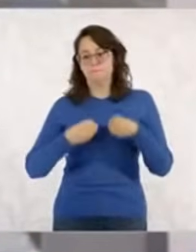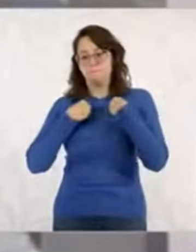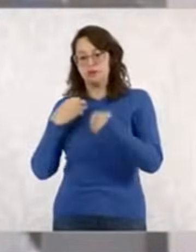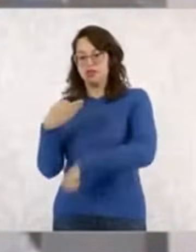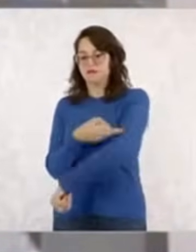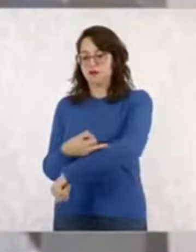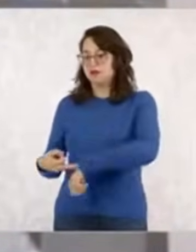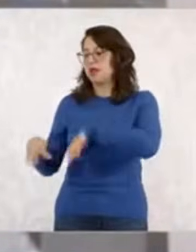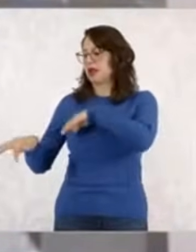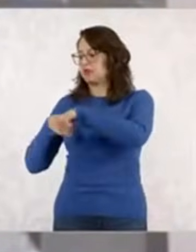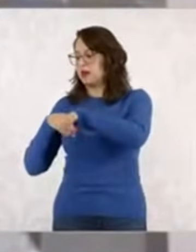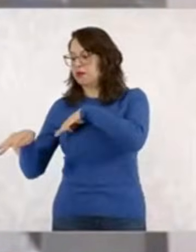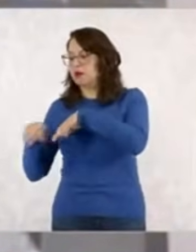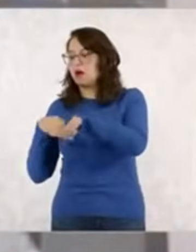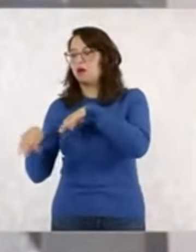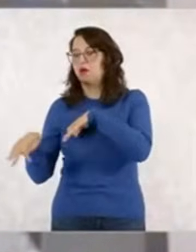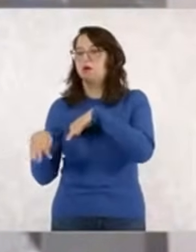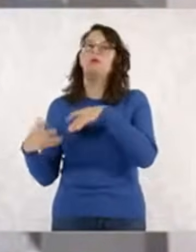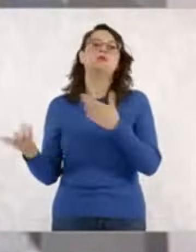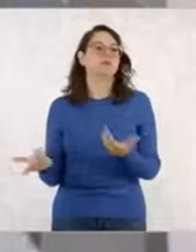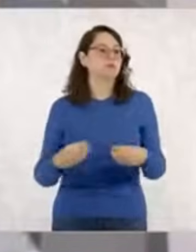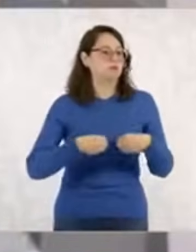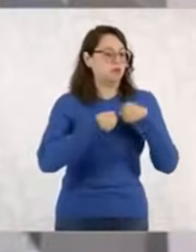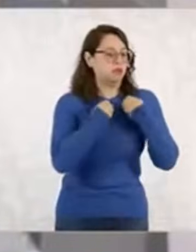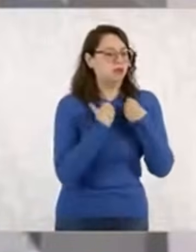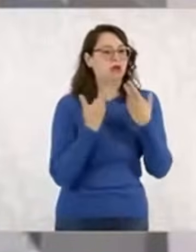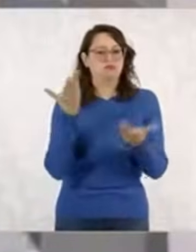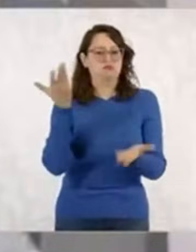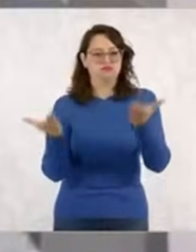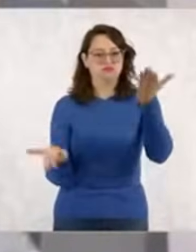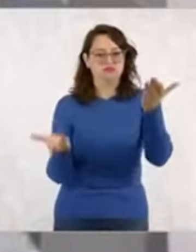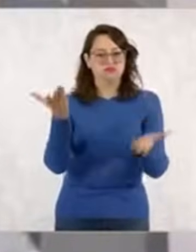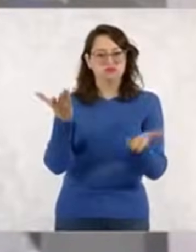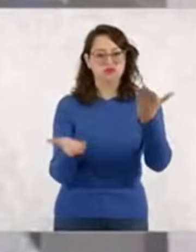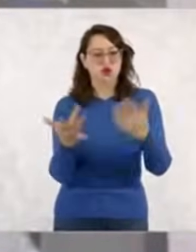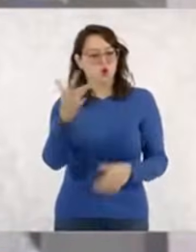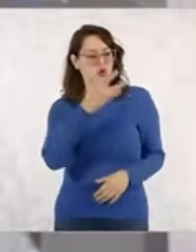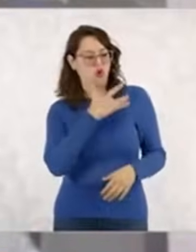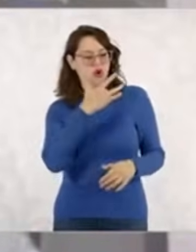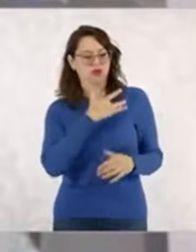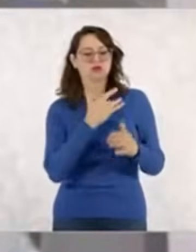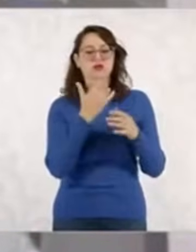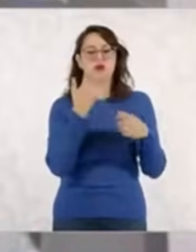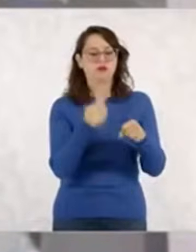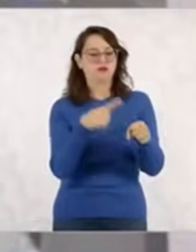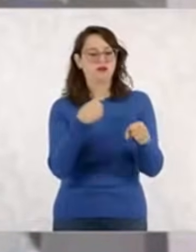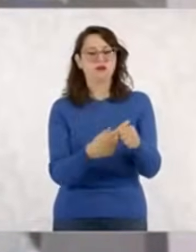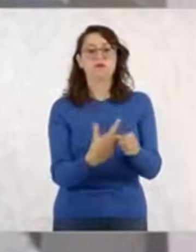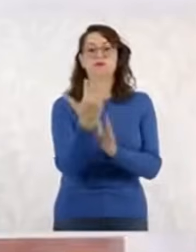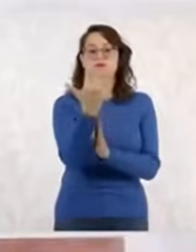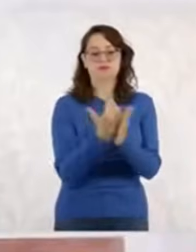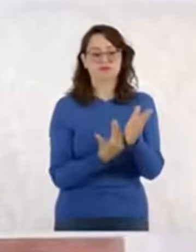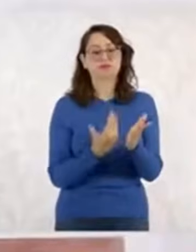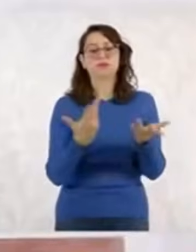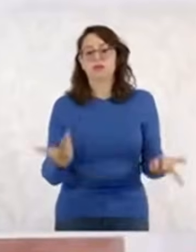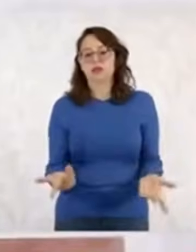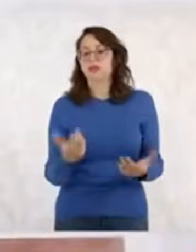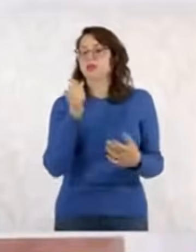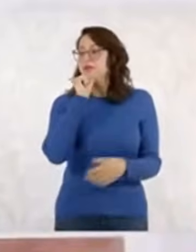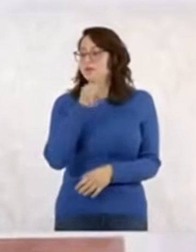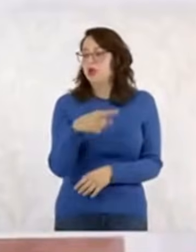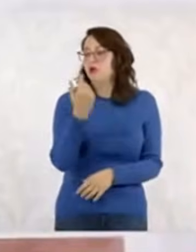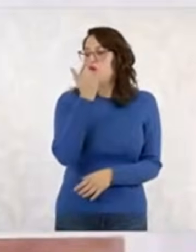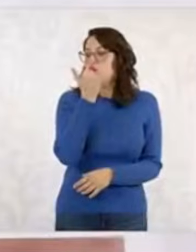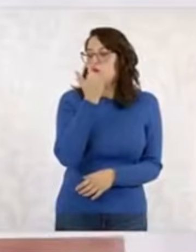familiar y laboral, la reducción del riesgo de padecimiento de enfermedades del corazón, así como mejoras del autocuidado como es la